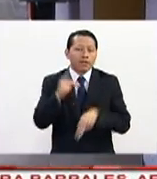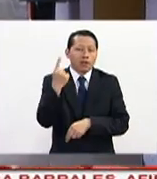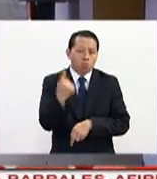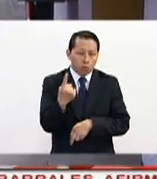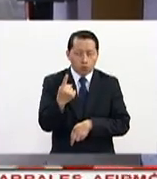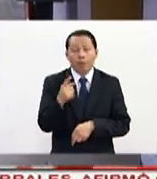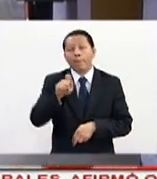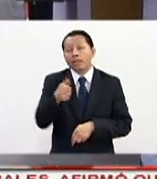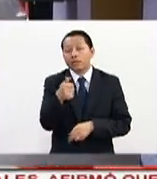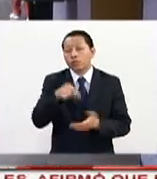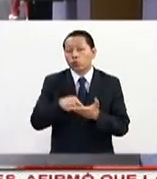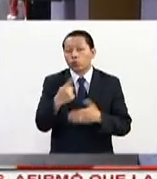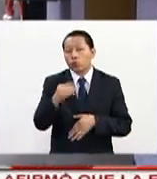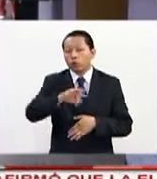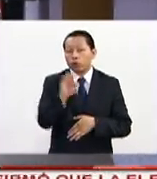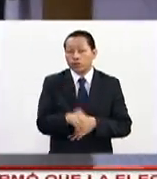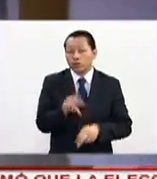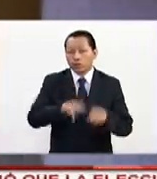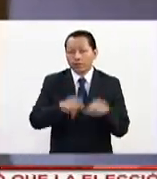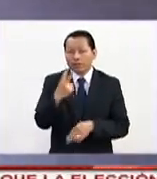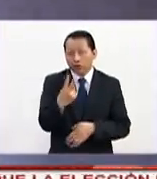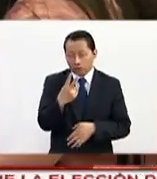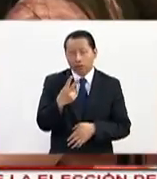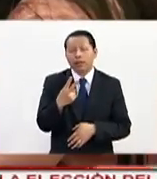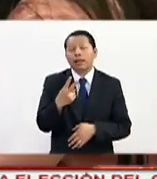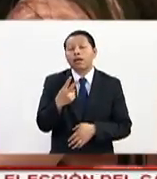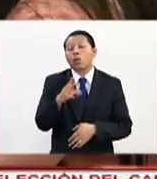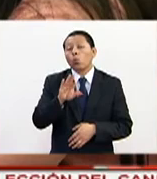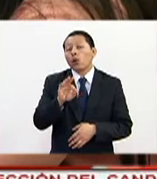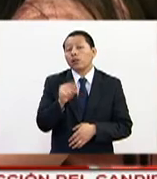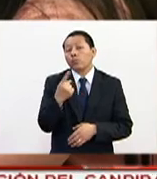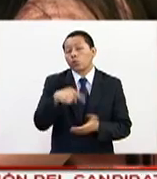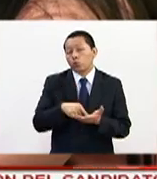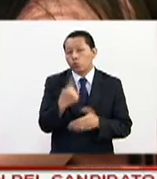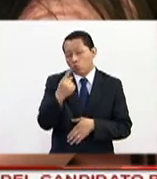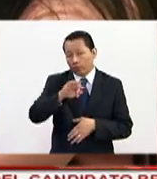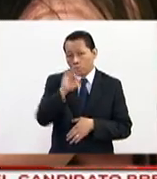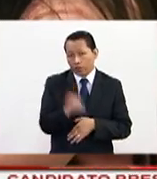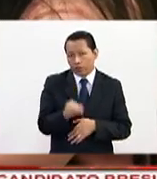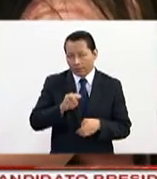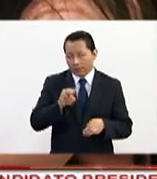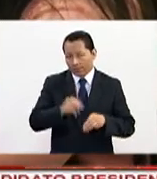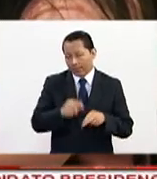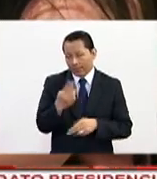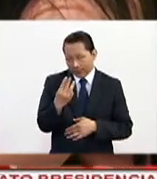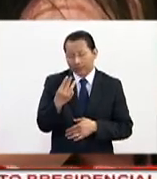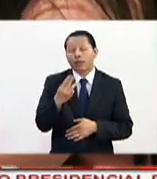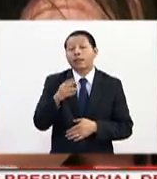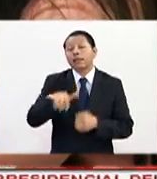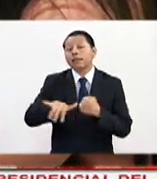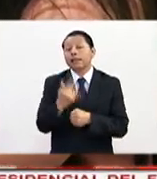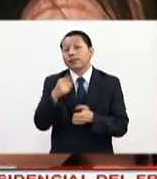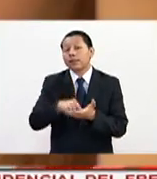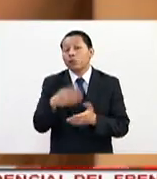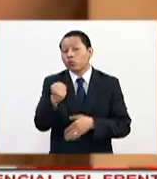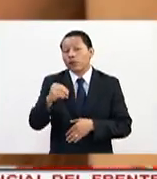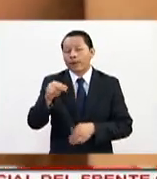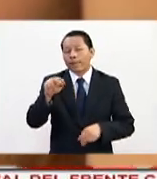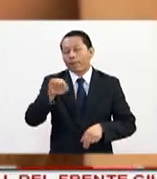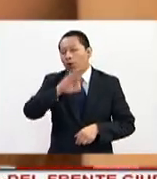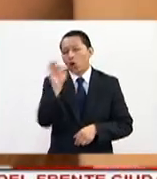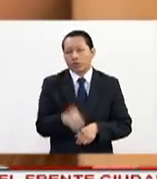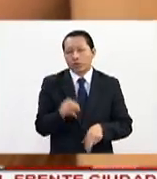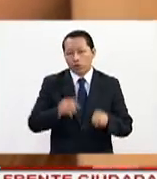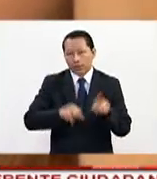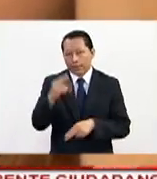1, 26.1% en el nivel 2, en el 3, 40.1% y en el nivel 4, 15.9%.